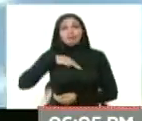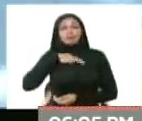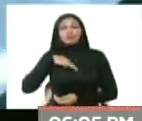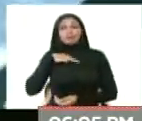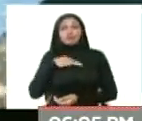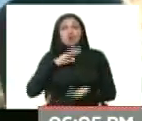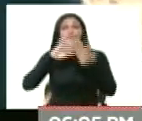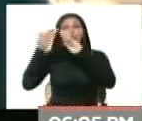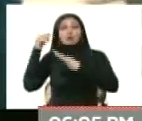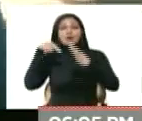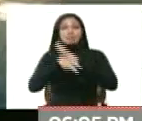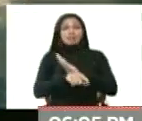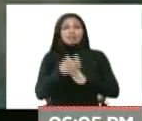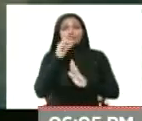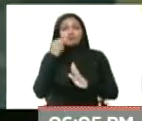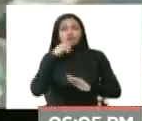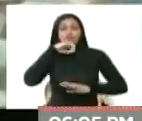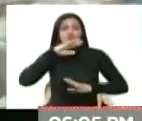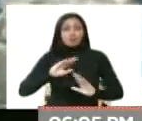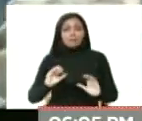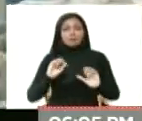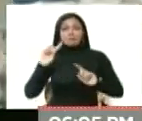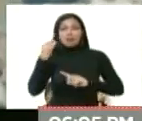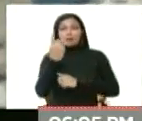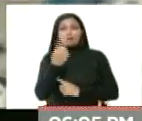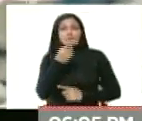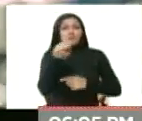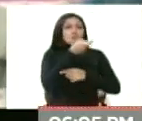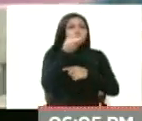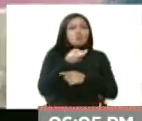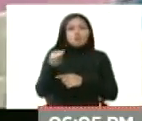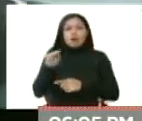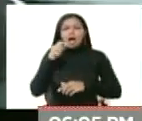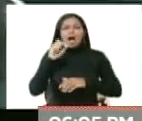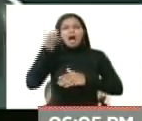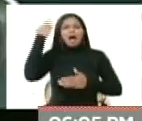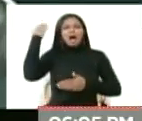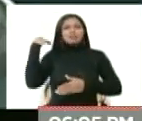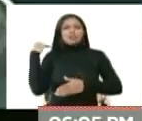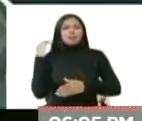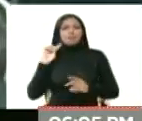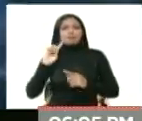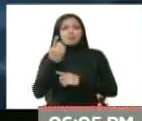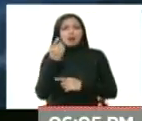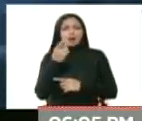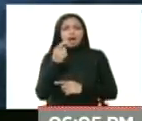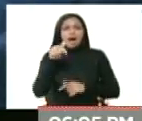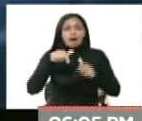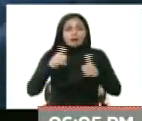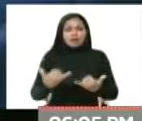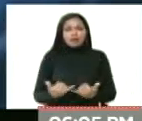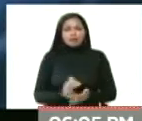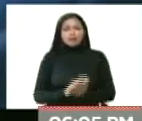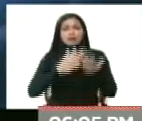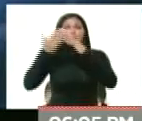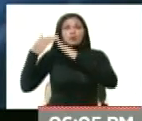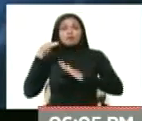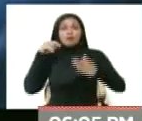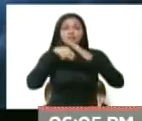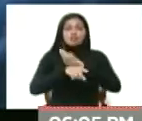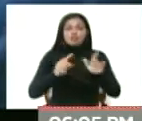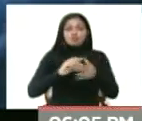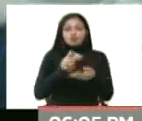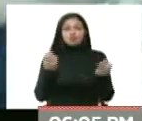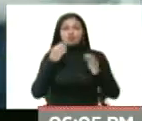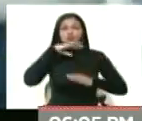tiene precedentes en la historia de la humanidad. Busquen en 100 siglos atrás, no hay precedentes. Misión Barrio Adentro, este es un